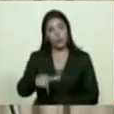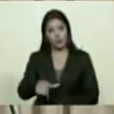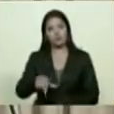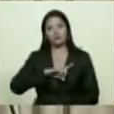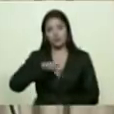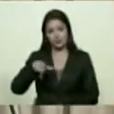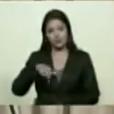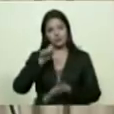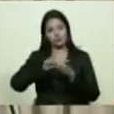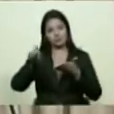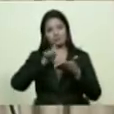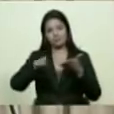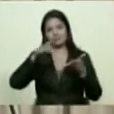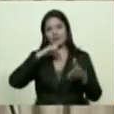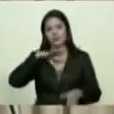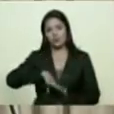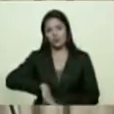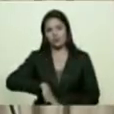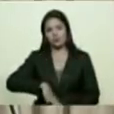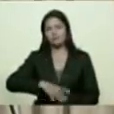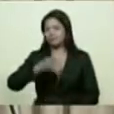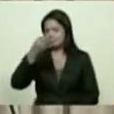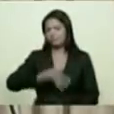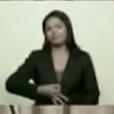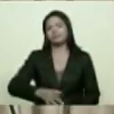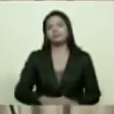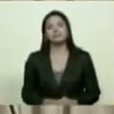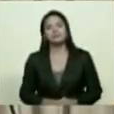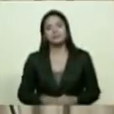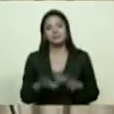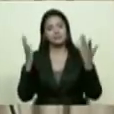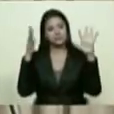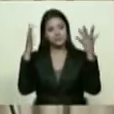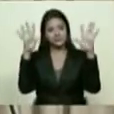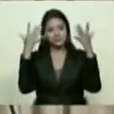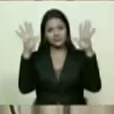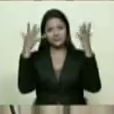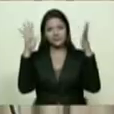estamos haciendo historia. Estamos haciendo historia.